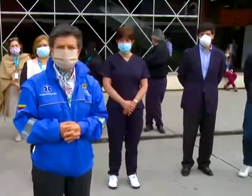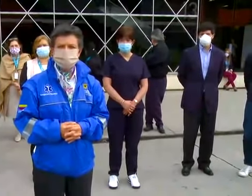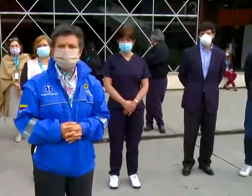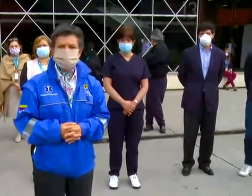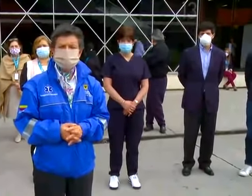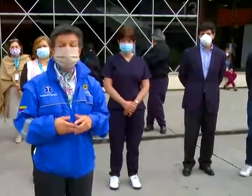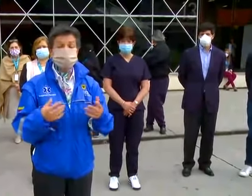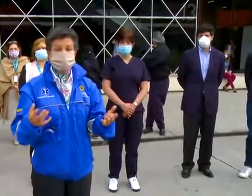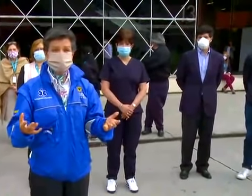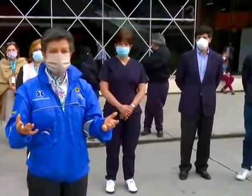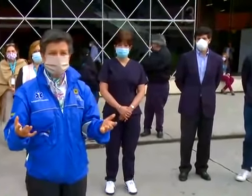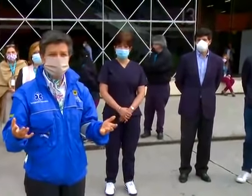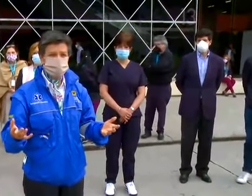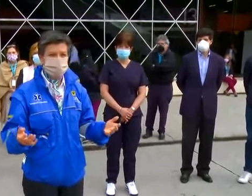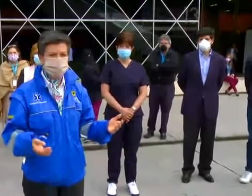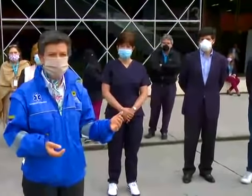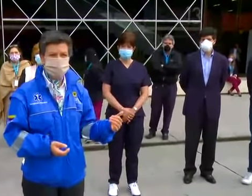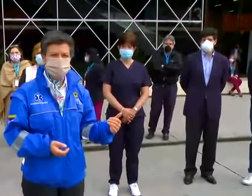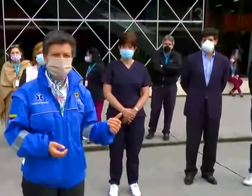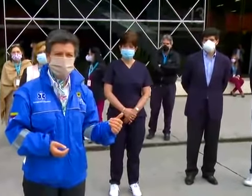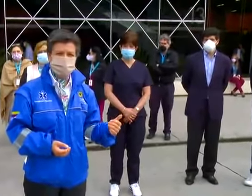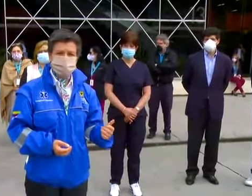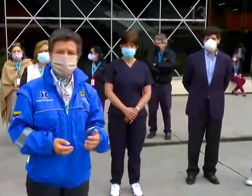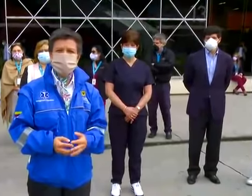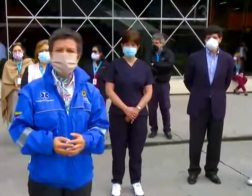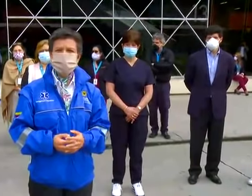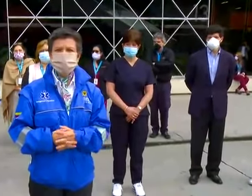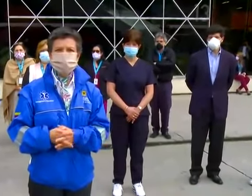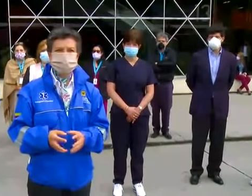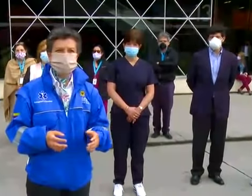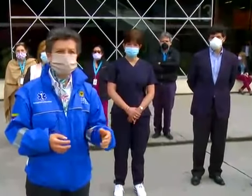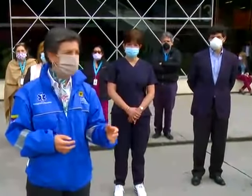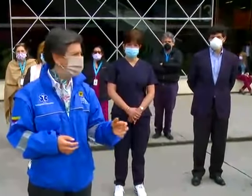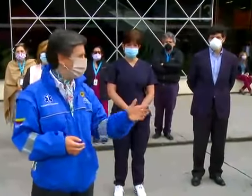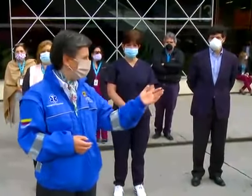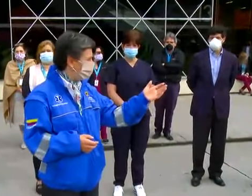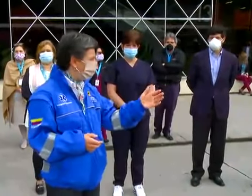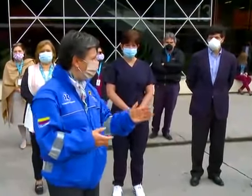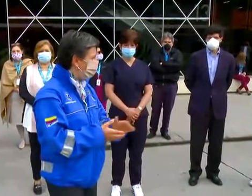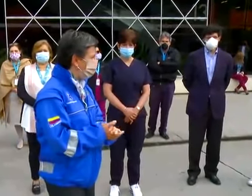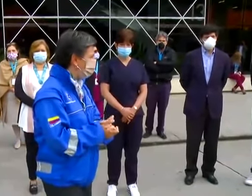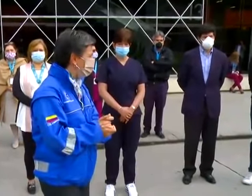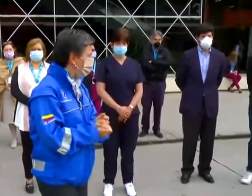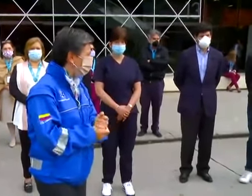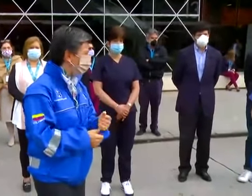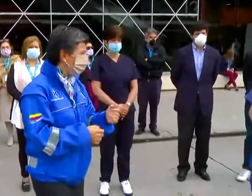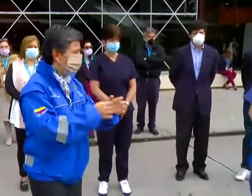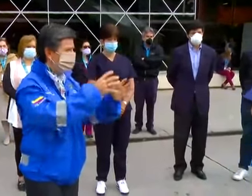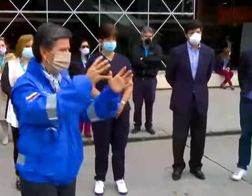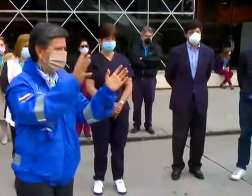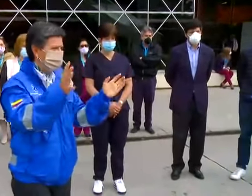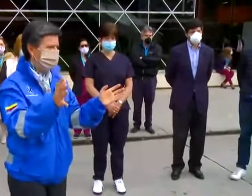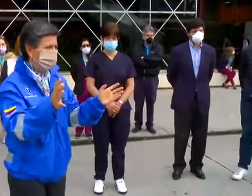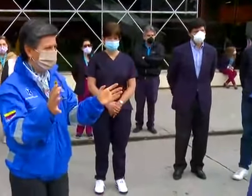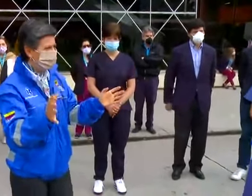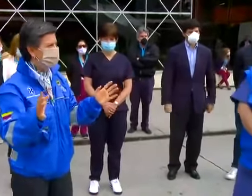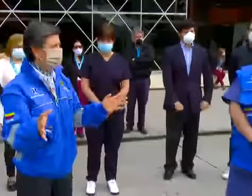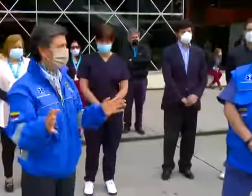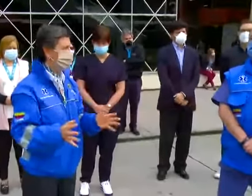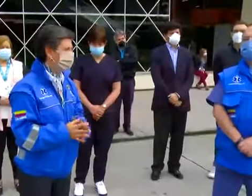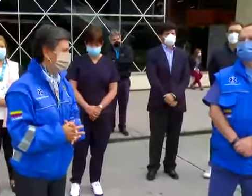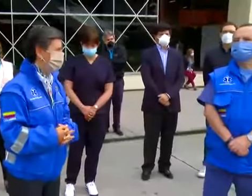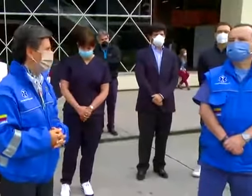que tenemos que crecer y que hemos crecido afortunadamente para atender la emergencia. Entonces, Alejandro, ¿por qué no nos cuentas bien qué es